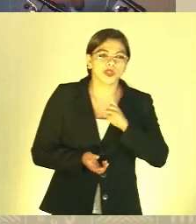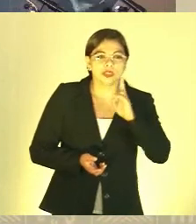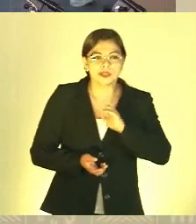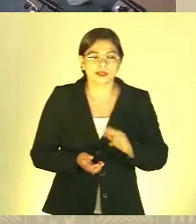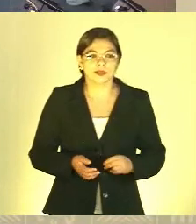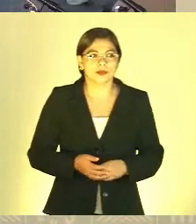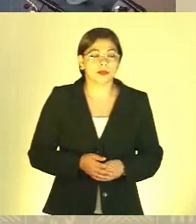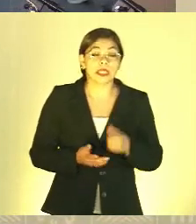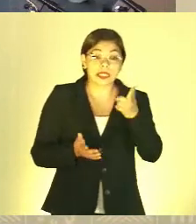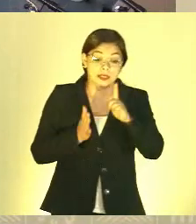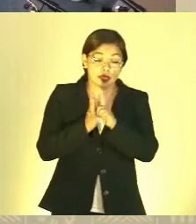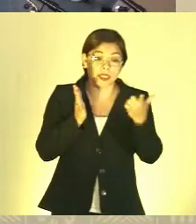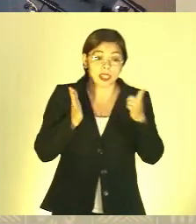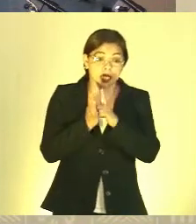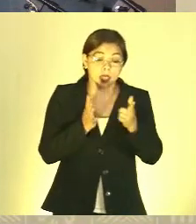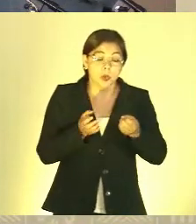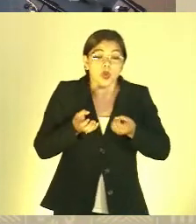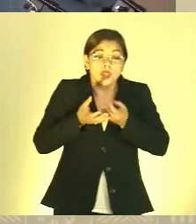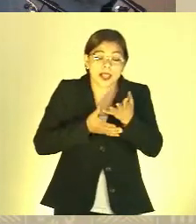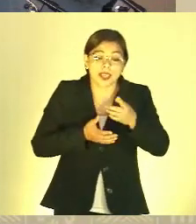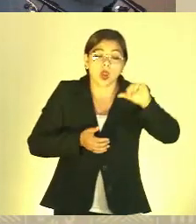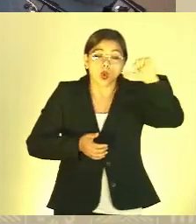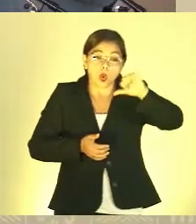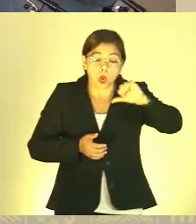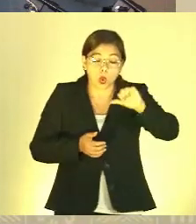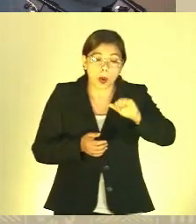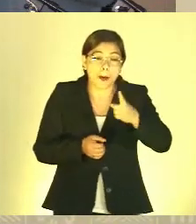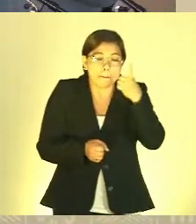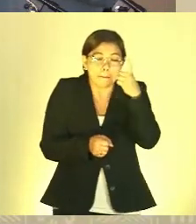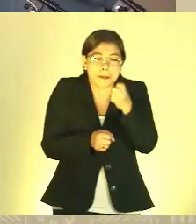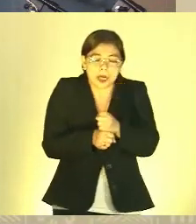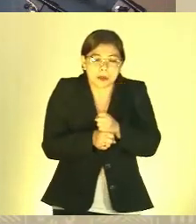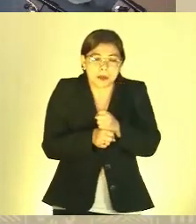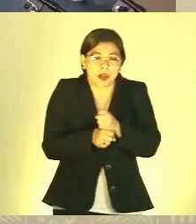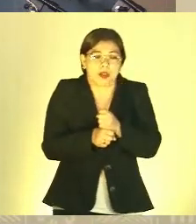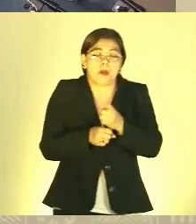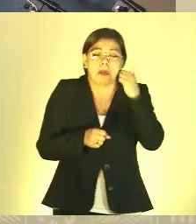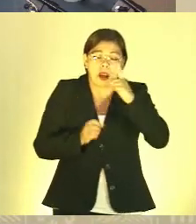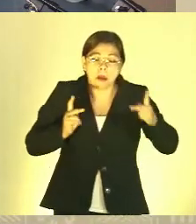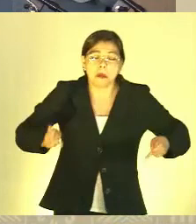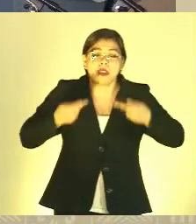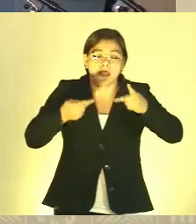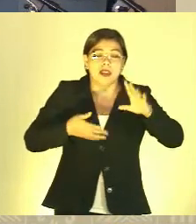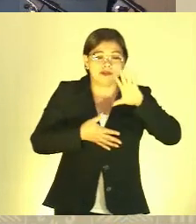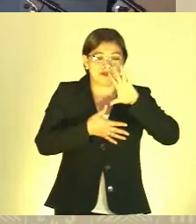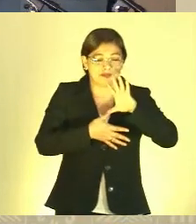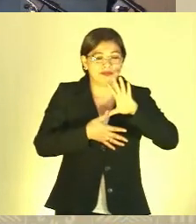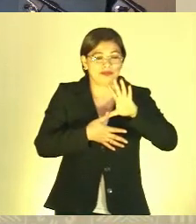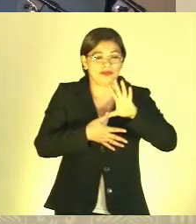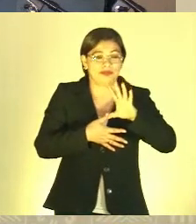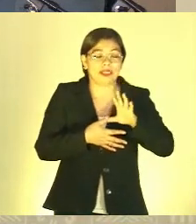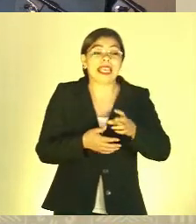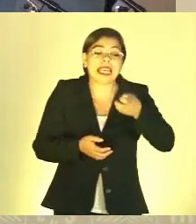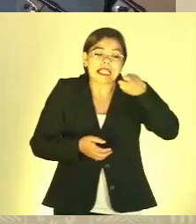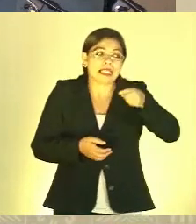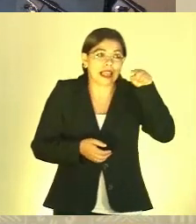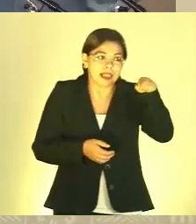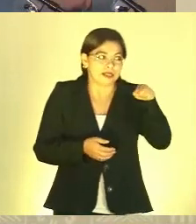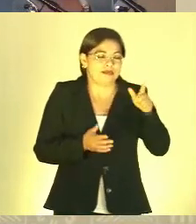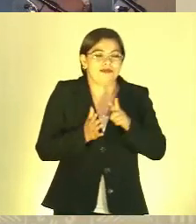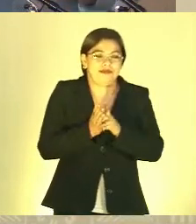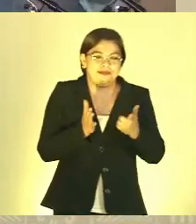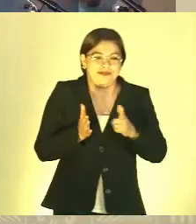es el libro sale hoy. El primer ejemplar que se vaya a vender en América Latina está aquí